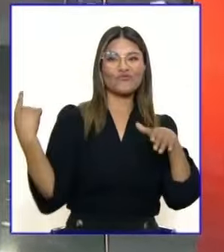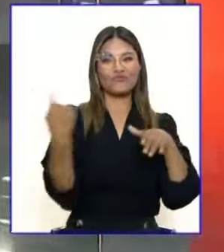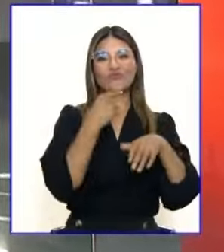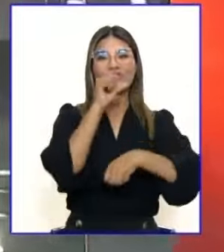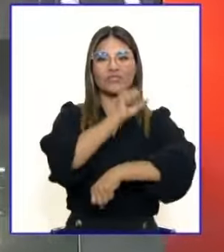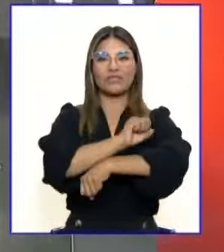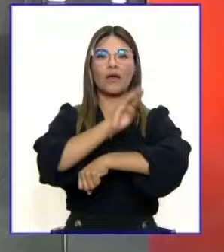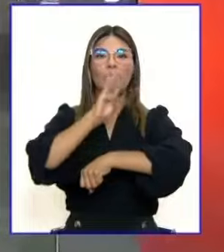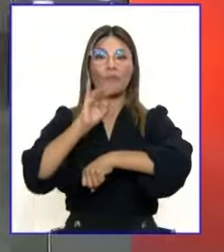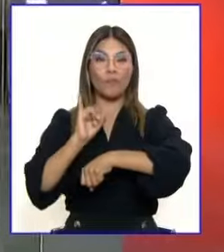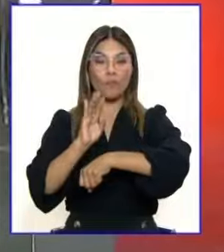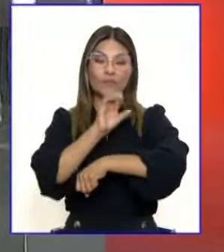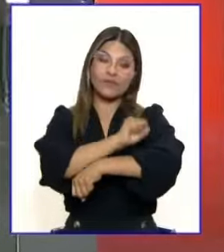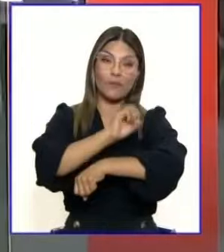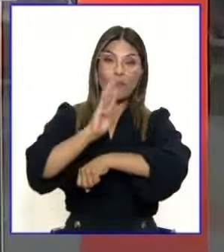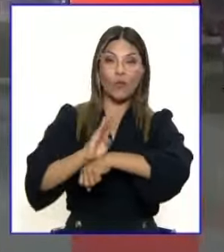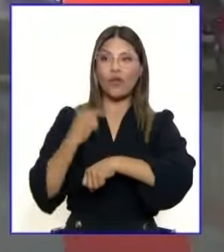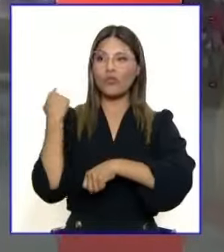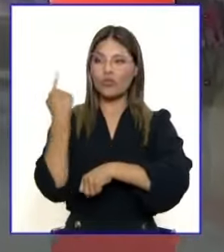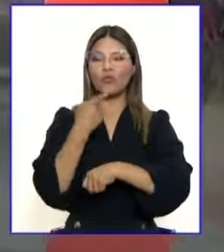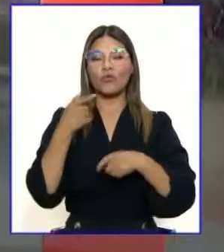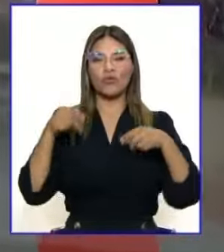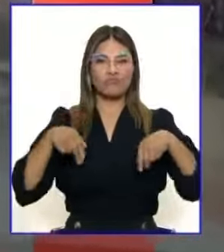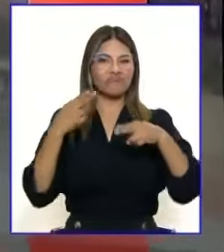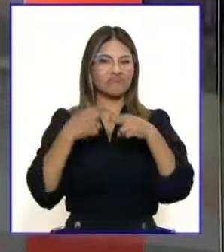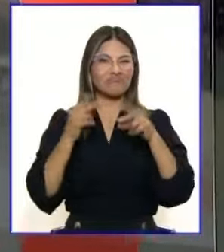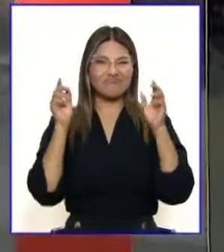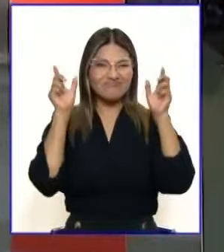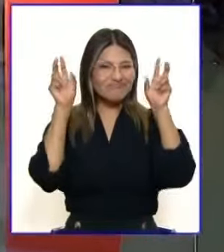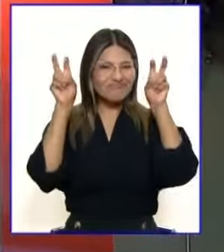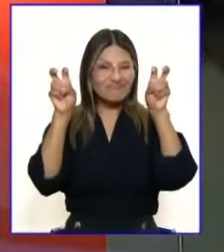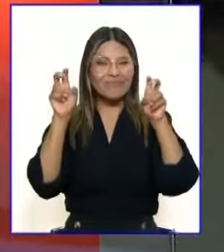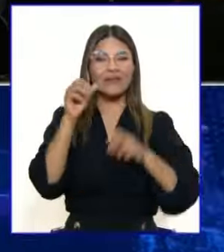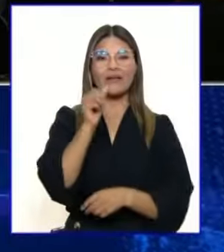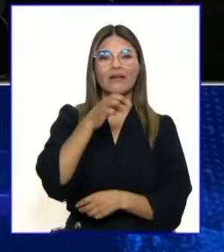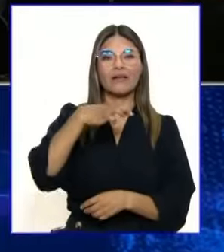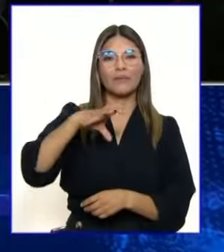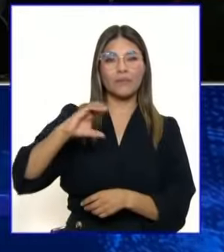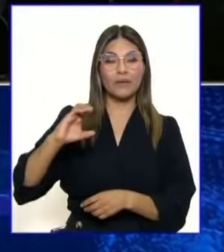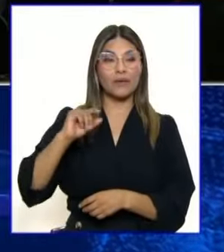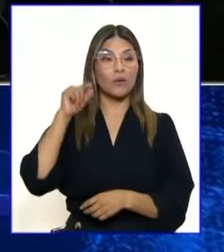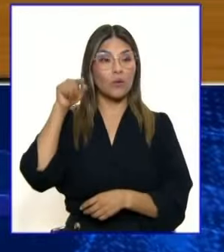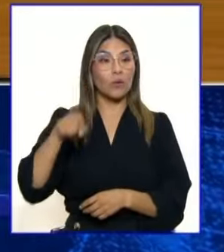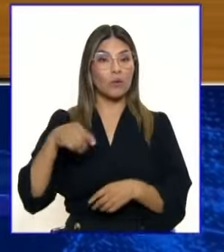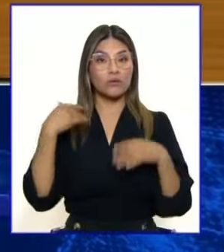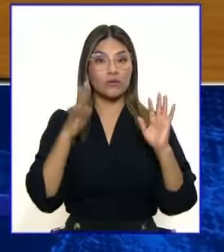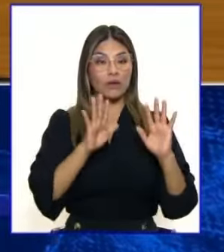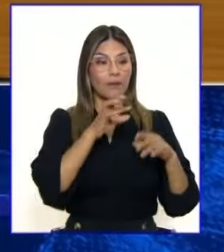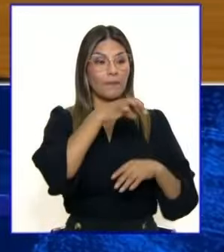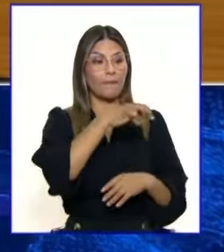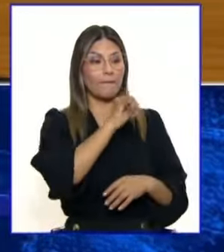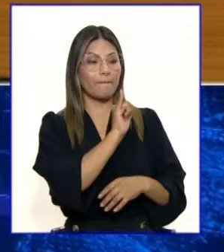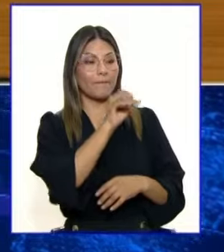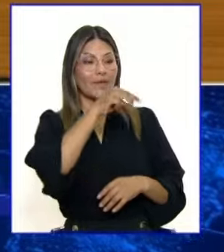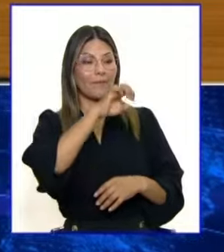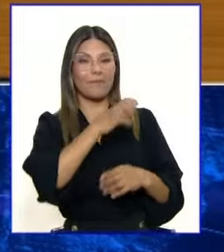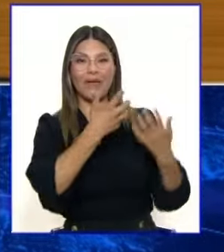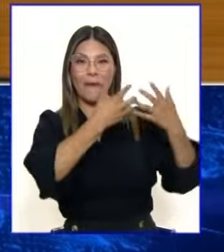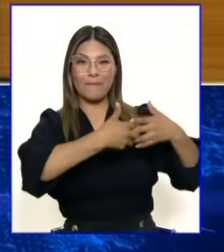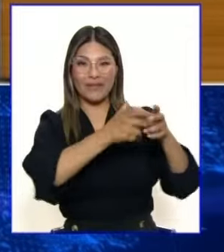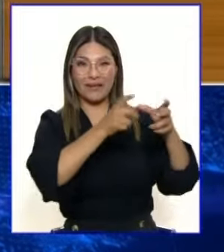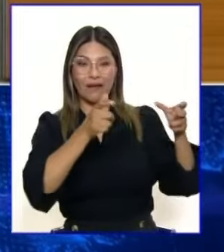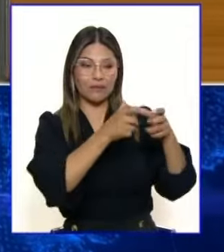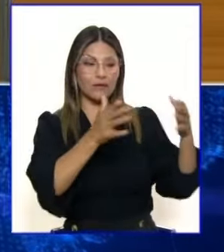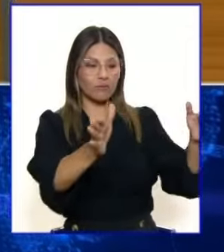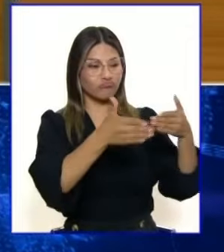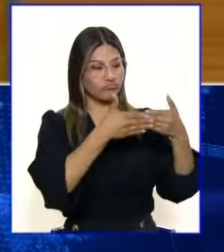de Prensa de APEC. El día de hoy, bueno, se ha clausurado la cumbre de pymes de APEC. El día de mañana va